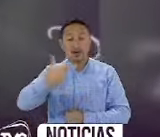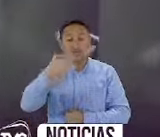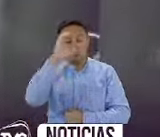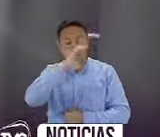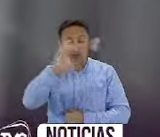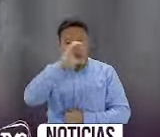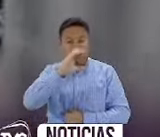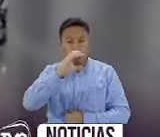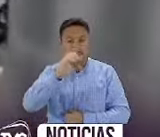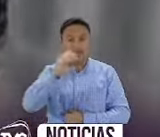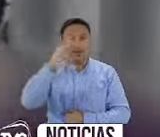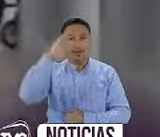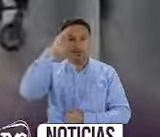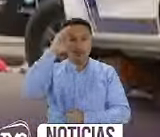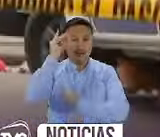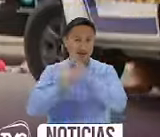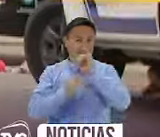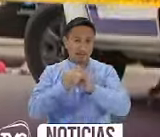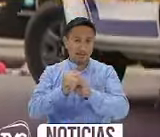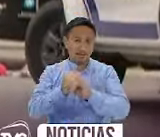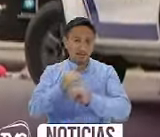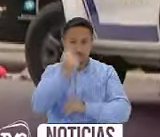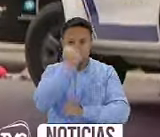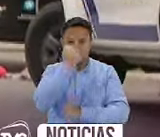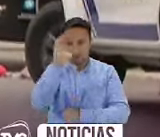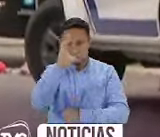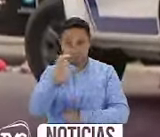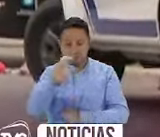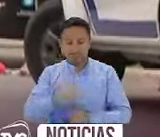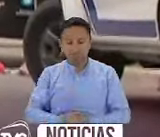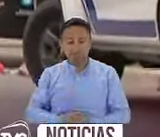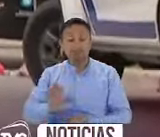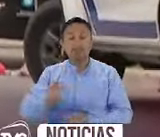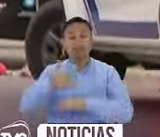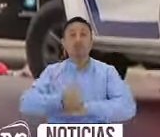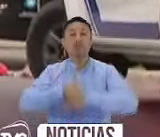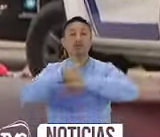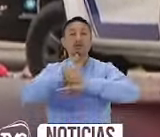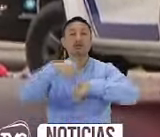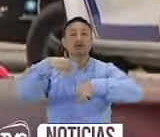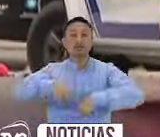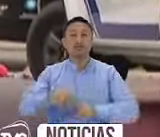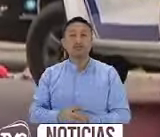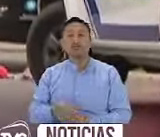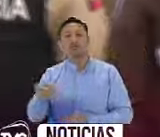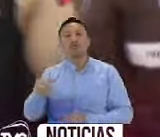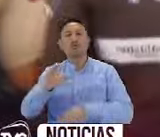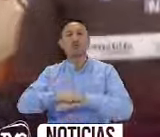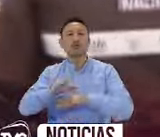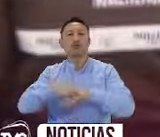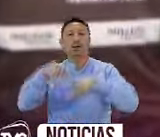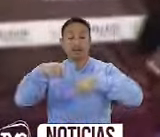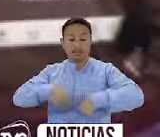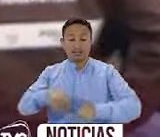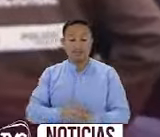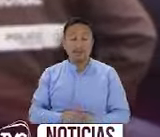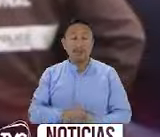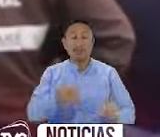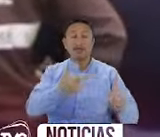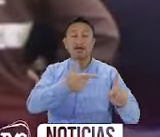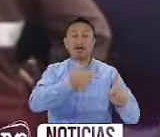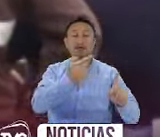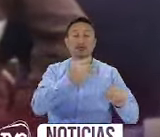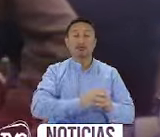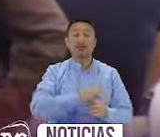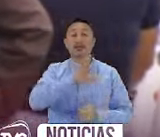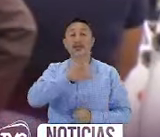parte de Interpol. De acuerdo a las autoridades, el ciudadano habría estado implicado en un caso de asesinato en Flor de Bastión,